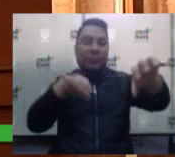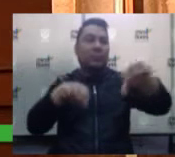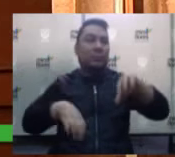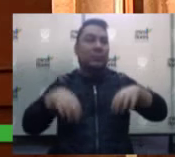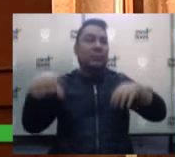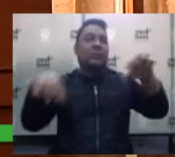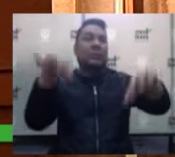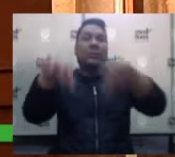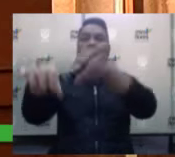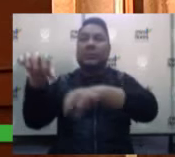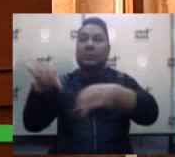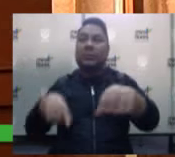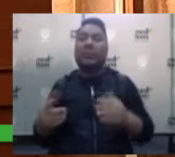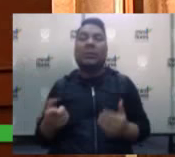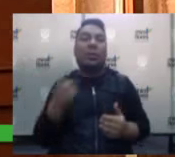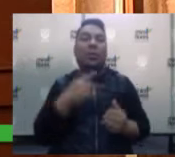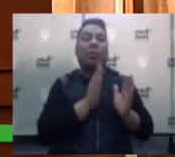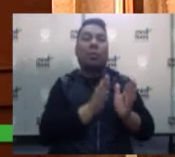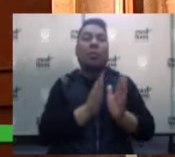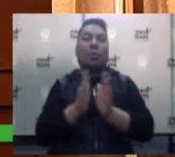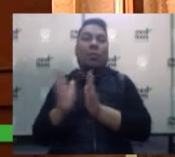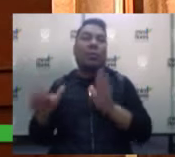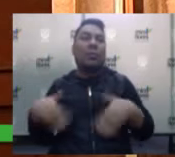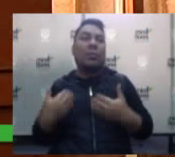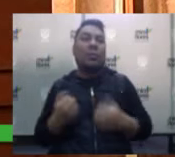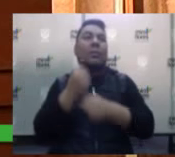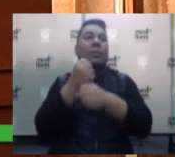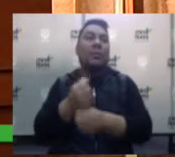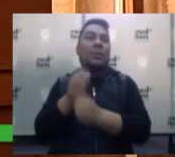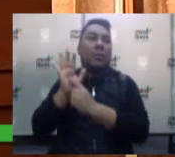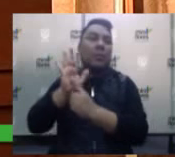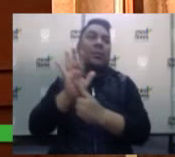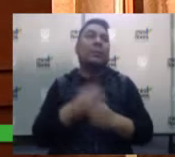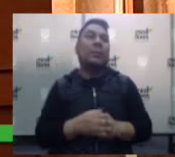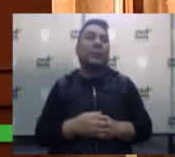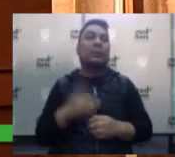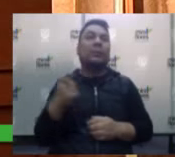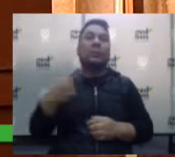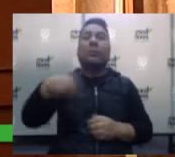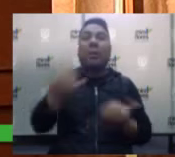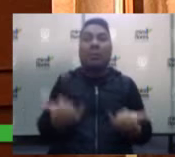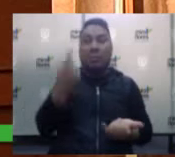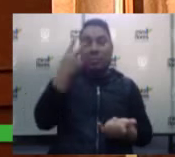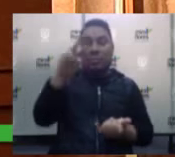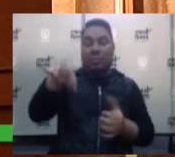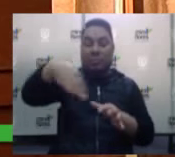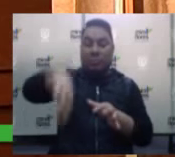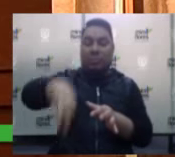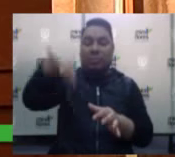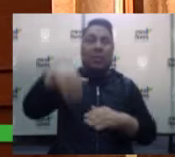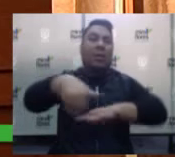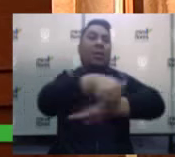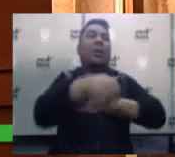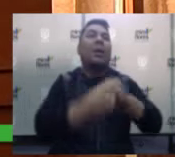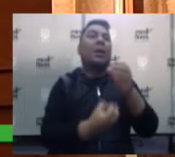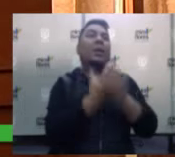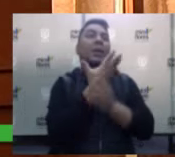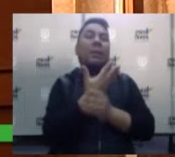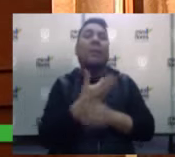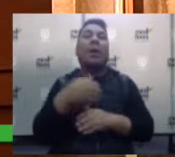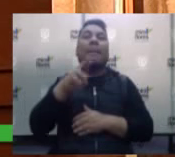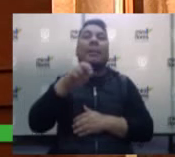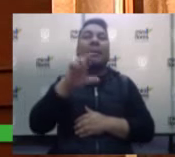del distrito para que de forma ordenada se pueda regular la propaganda electoral. Han sido ubicaciones en avenidas principales como Avenida Arequipa, Avenida Benavides, Roque